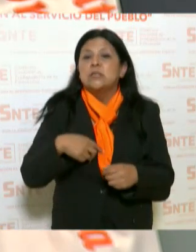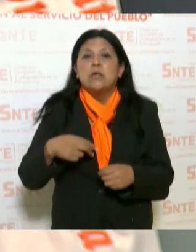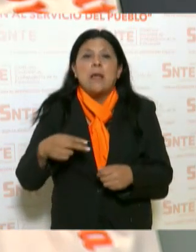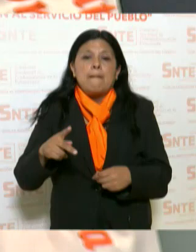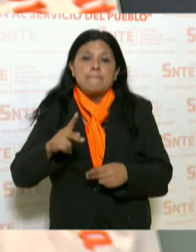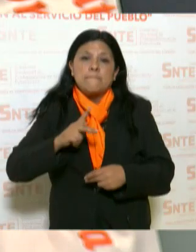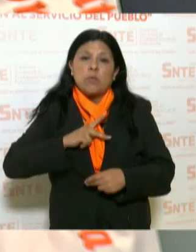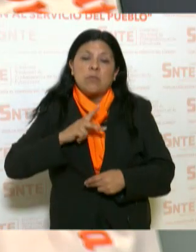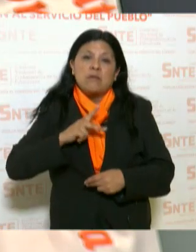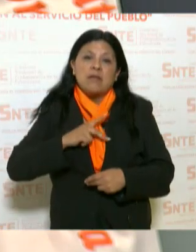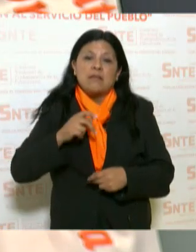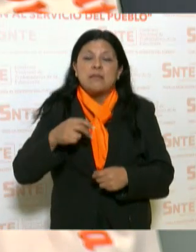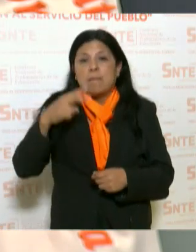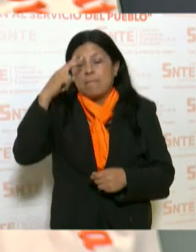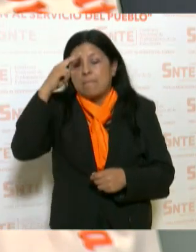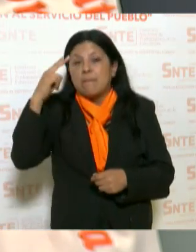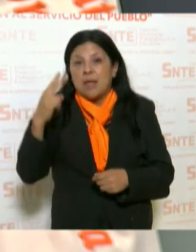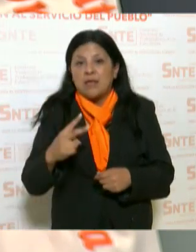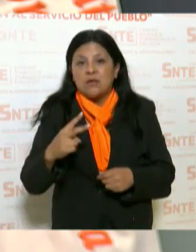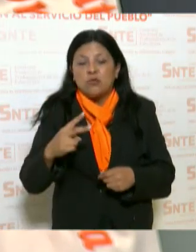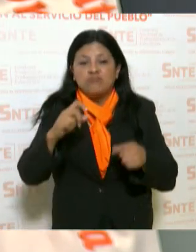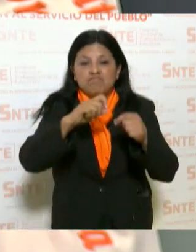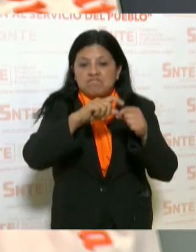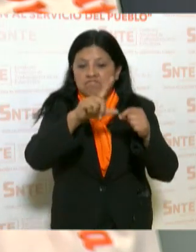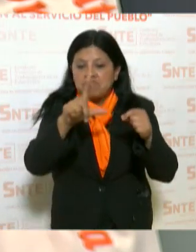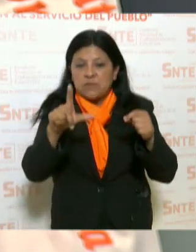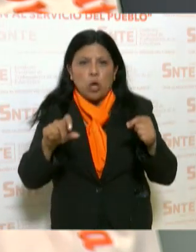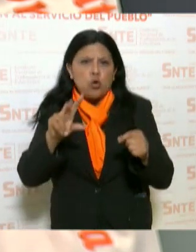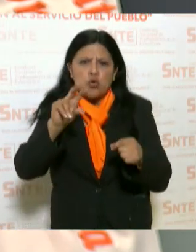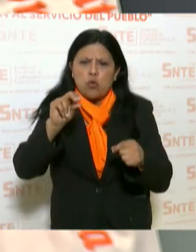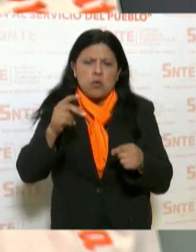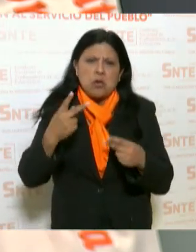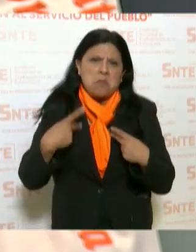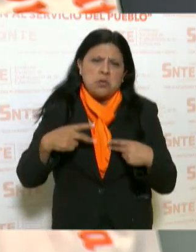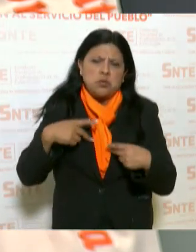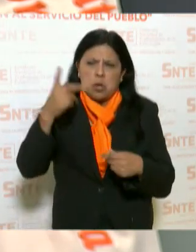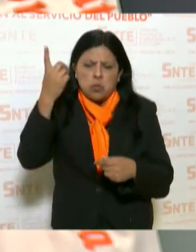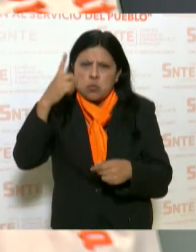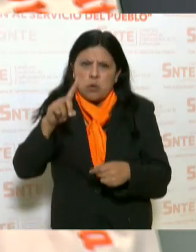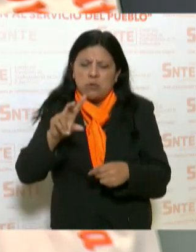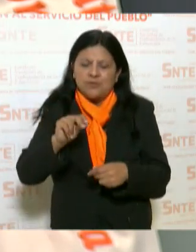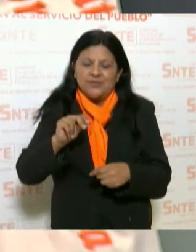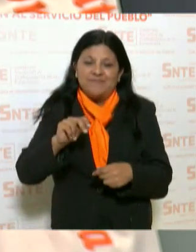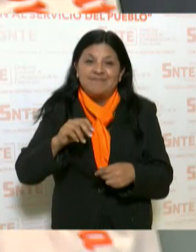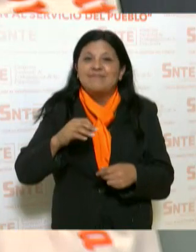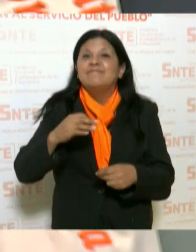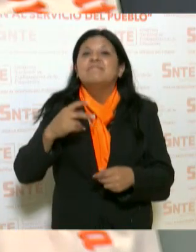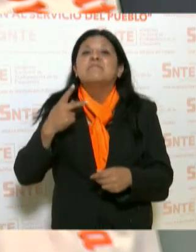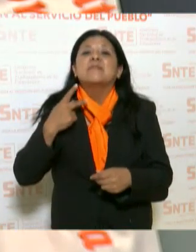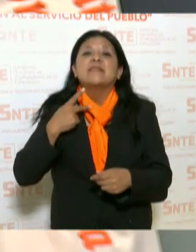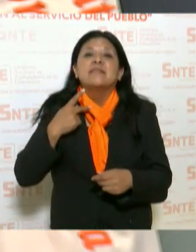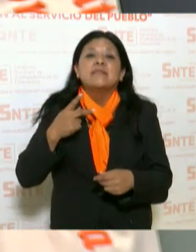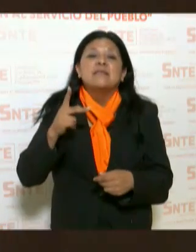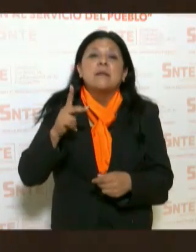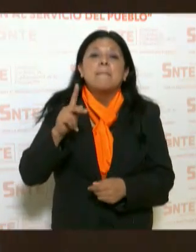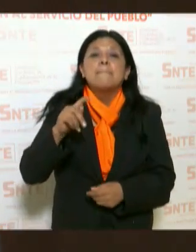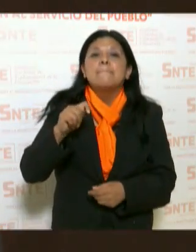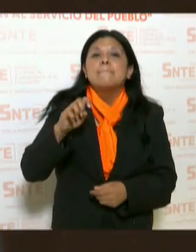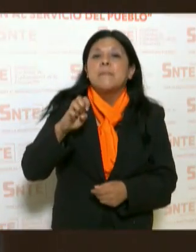no es del dueño de la tierra. El petróleo es de todo el pueblo.